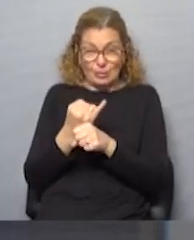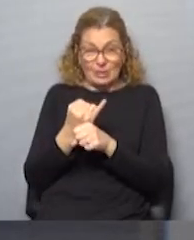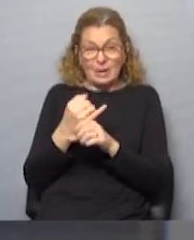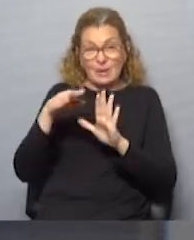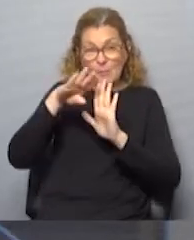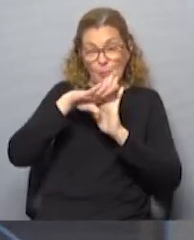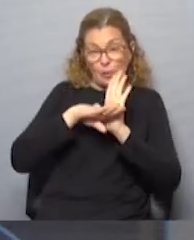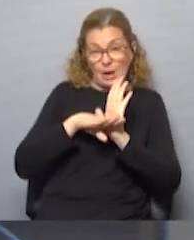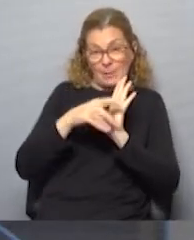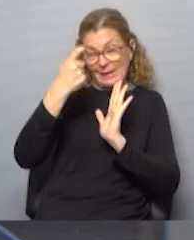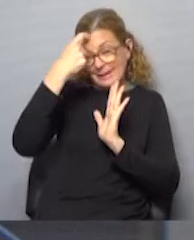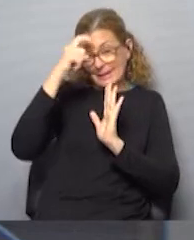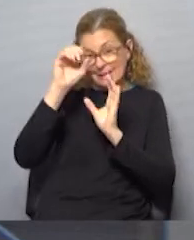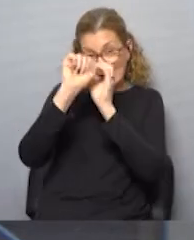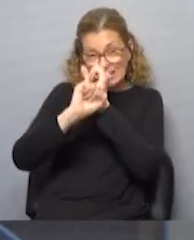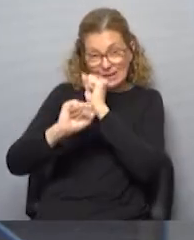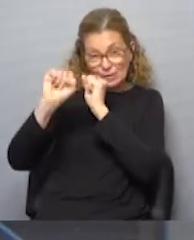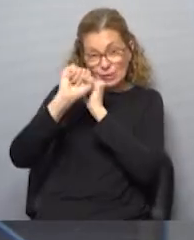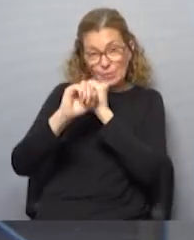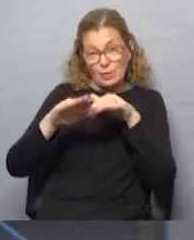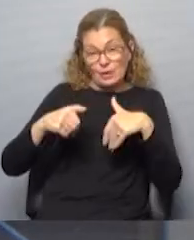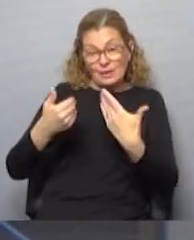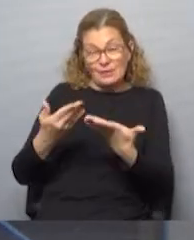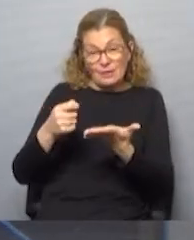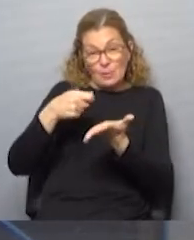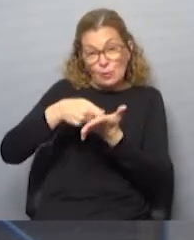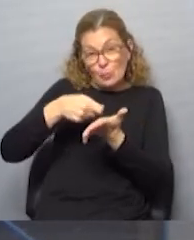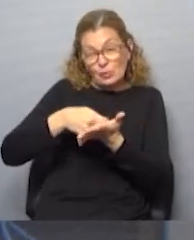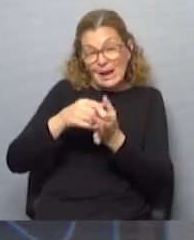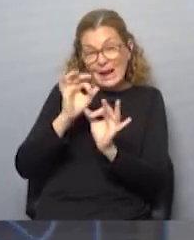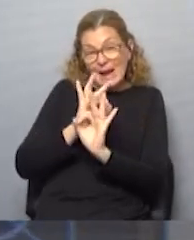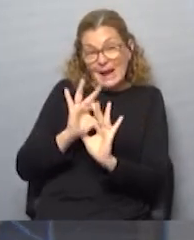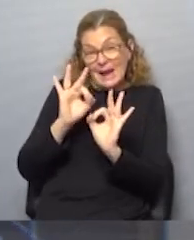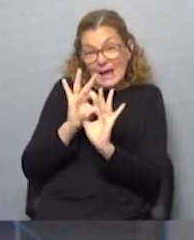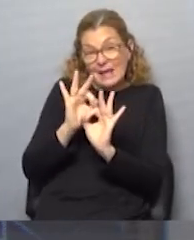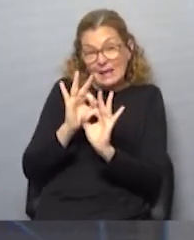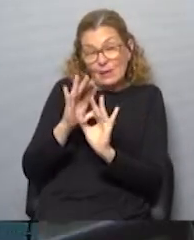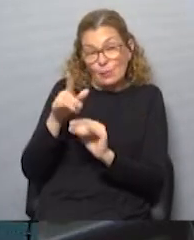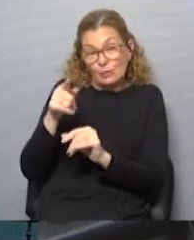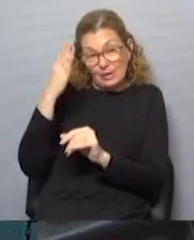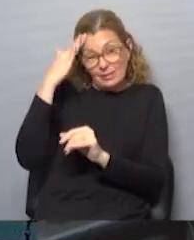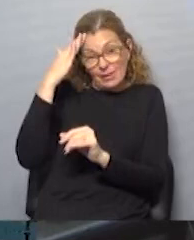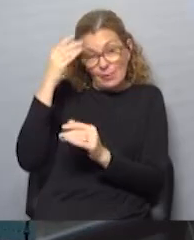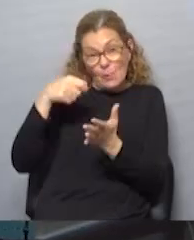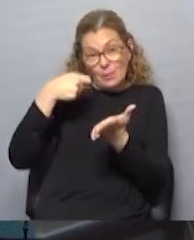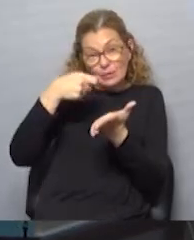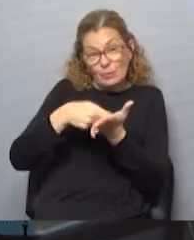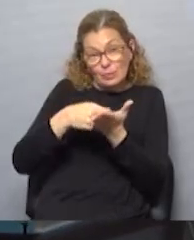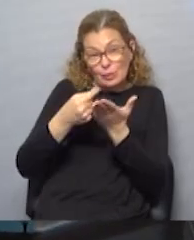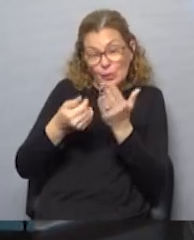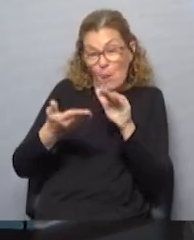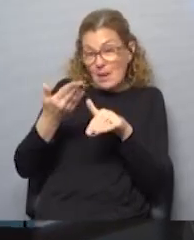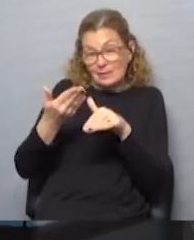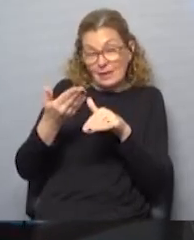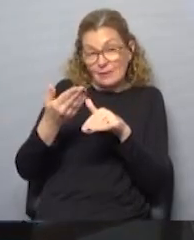programas de ciencia y tecnología que al no recibir ningún tipo de aumento presupuestal en los hechos es como saben un presupuesto que no aumenta en